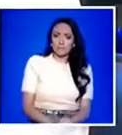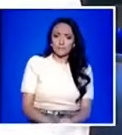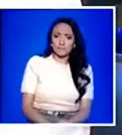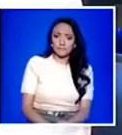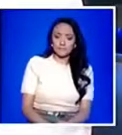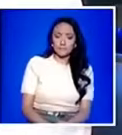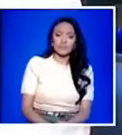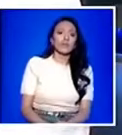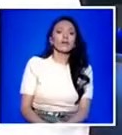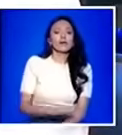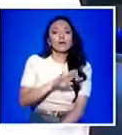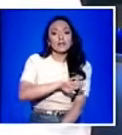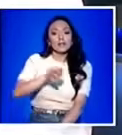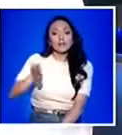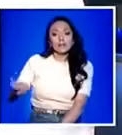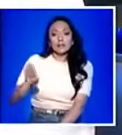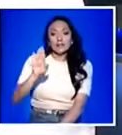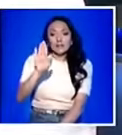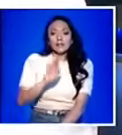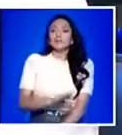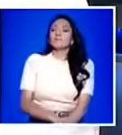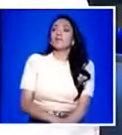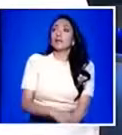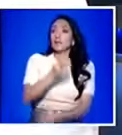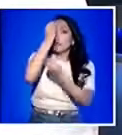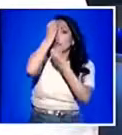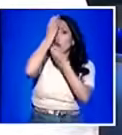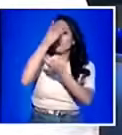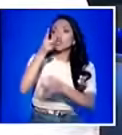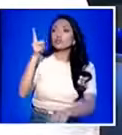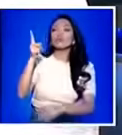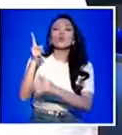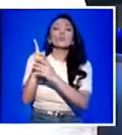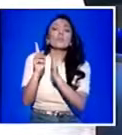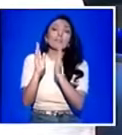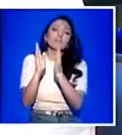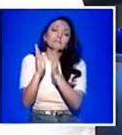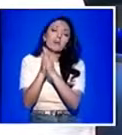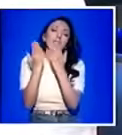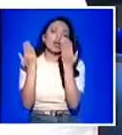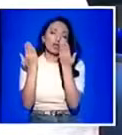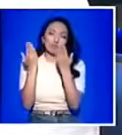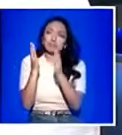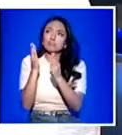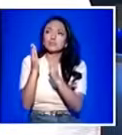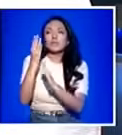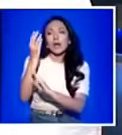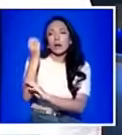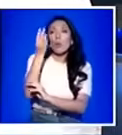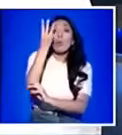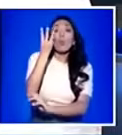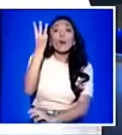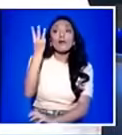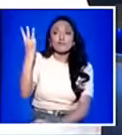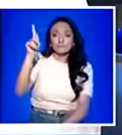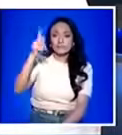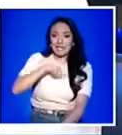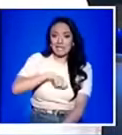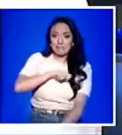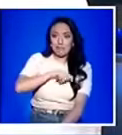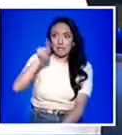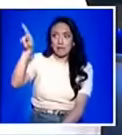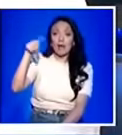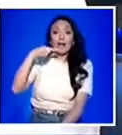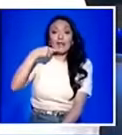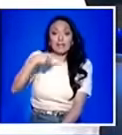8 de la mañana con 6 minutos. Según información de un medio digital de España, el presidente Daniel Noboa protagonizó un escándalo en un